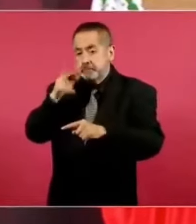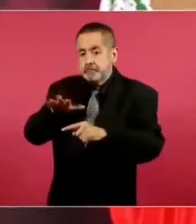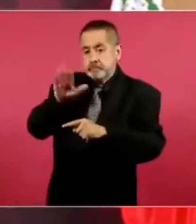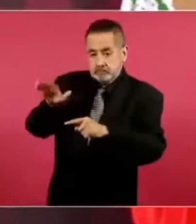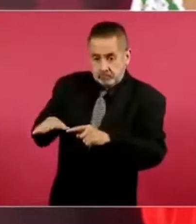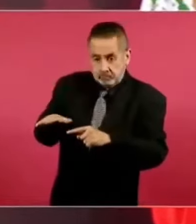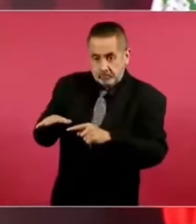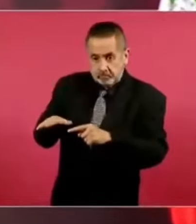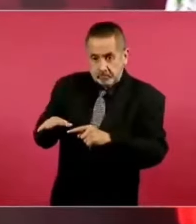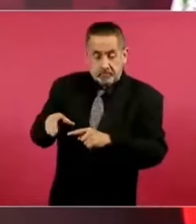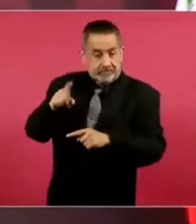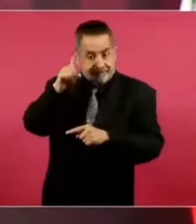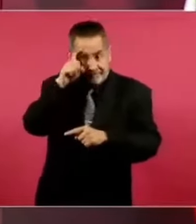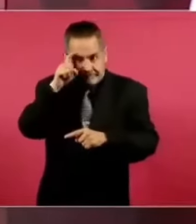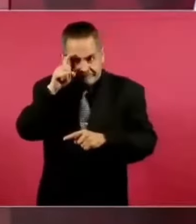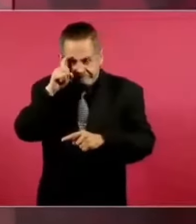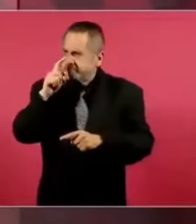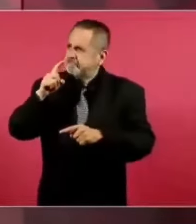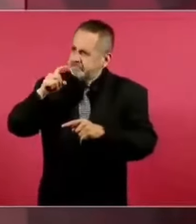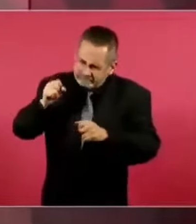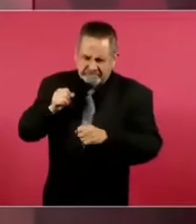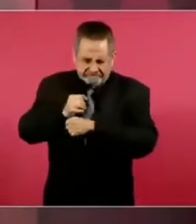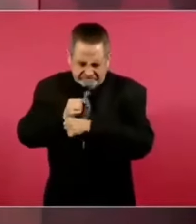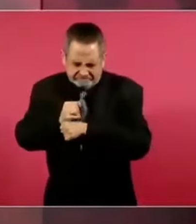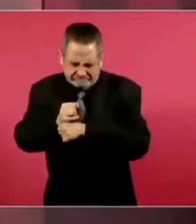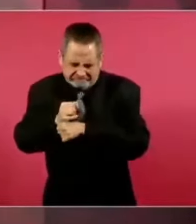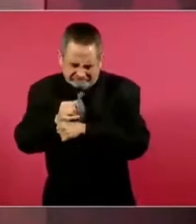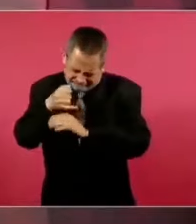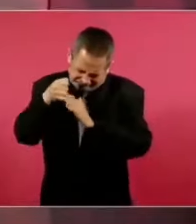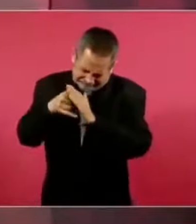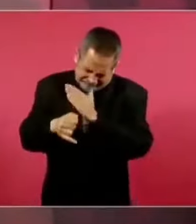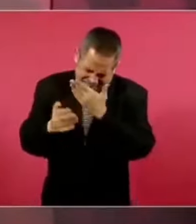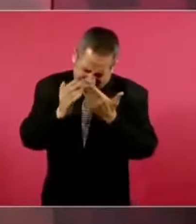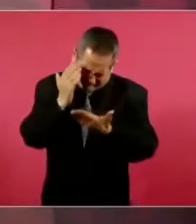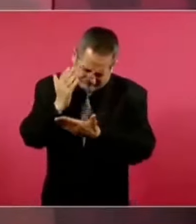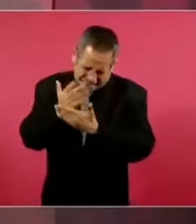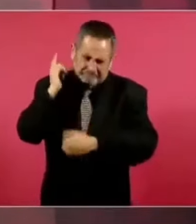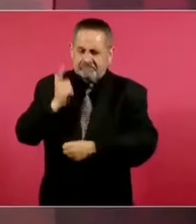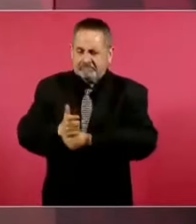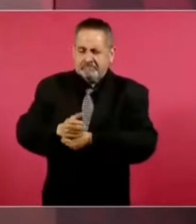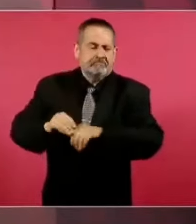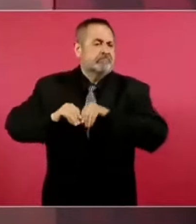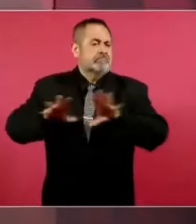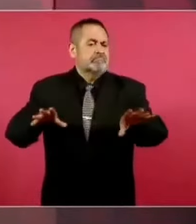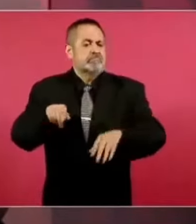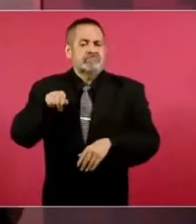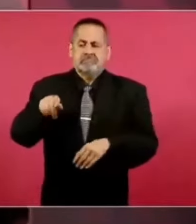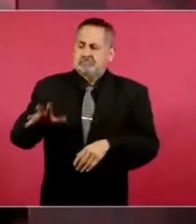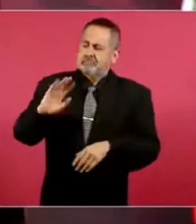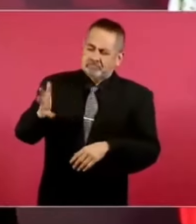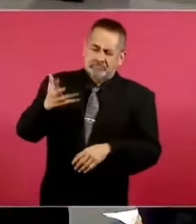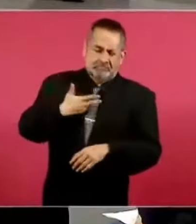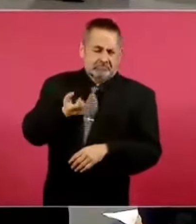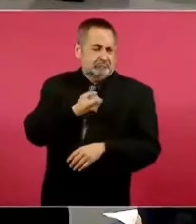fallecido por esa enfermedad y él se metió hacer la investigación y tenía